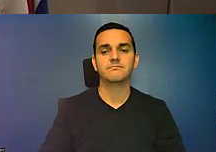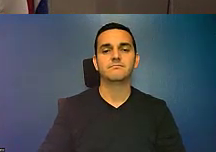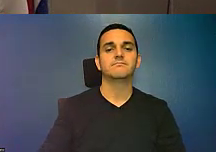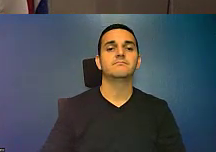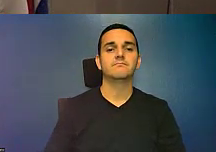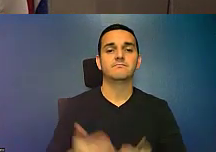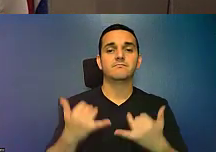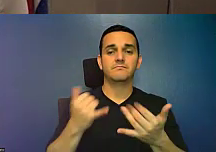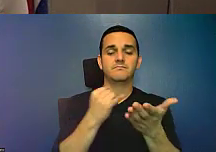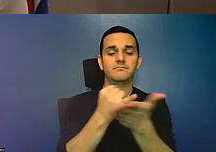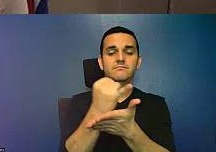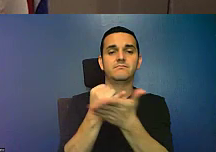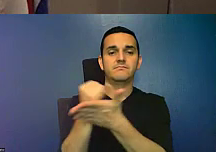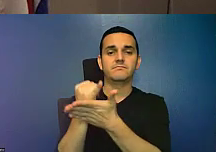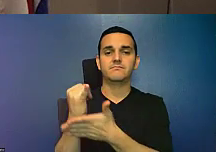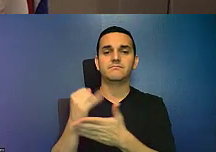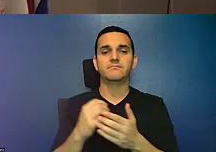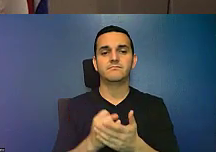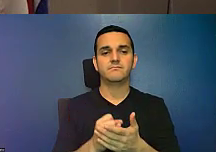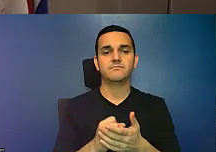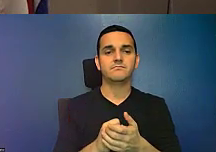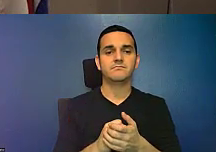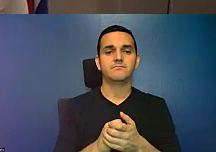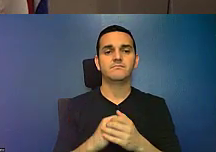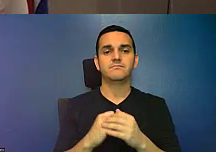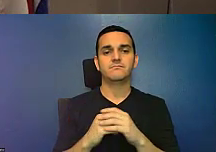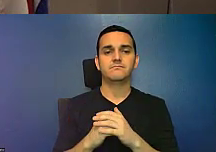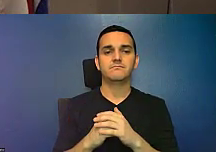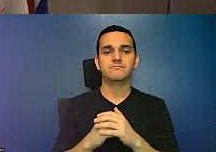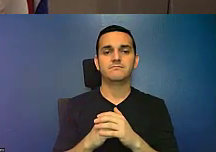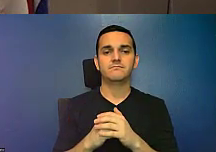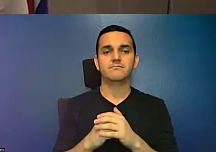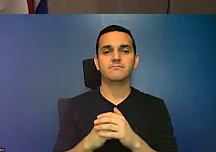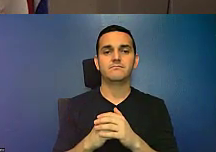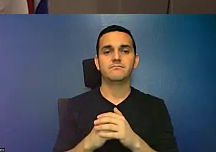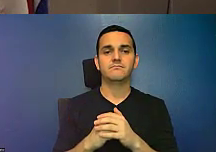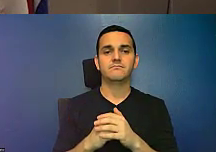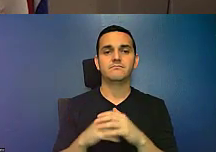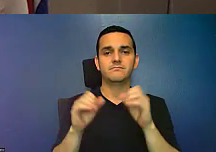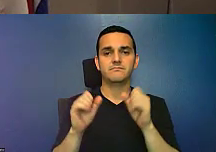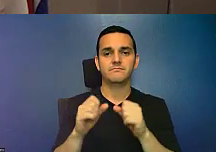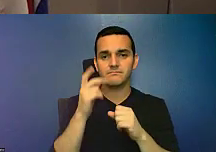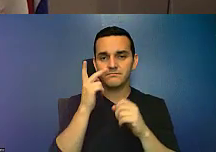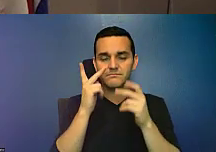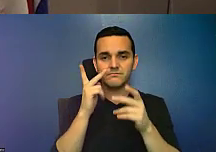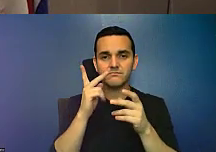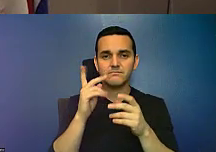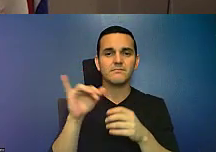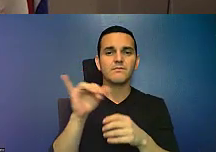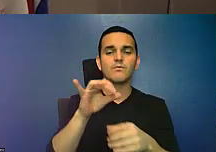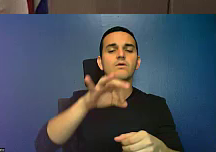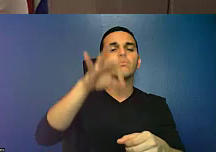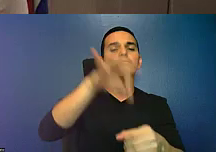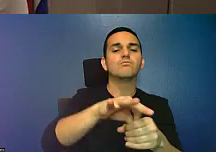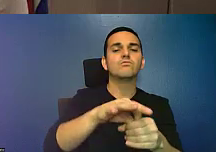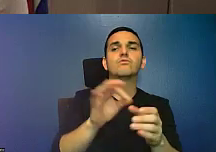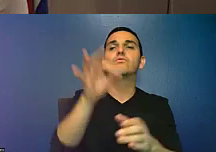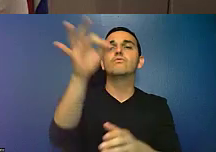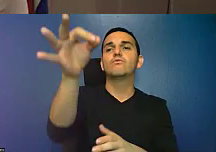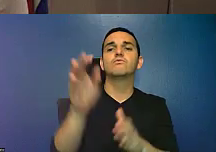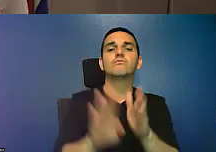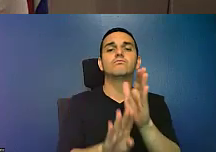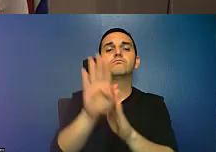el interés con esta investigación es enfocar y sembrar la semilla para que los investigadores